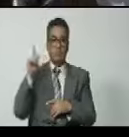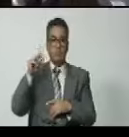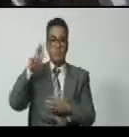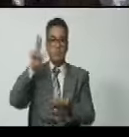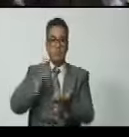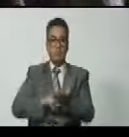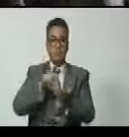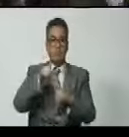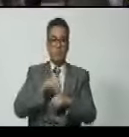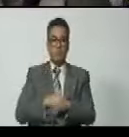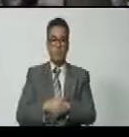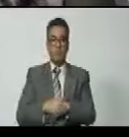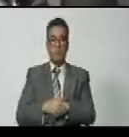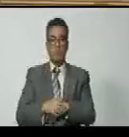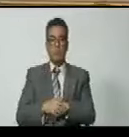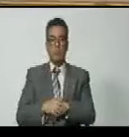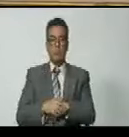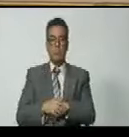Queda aprobado.